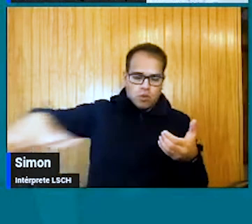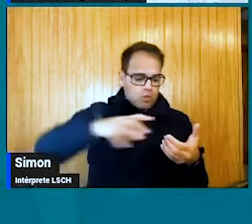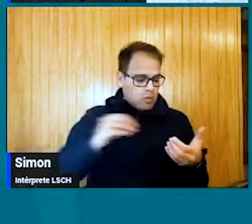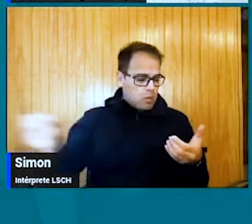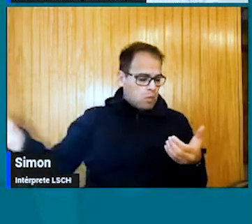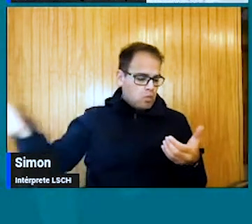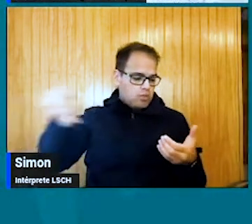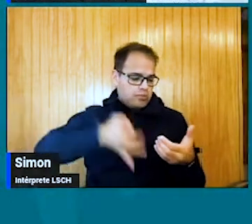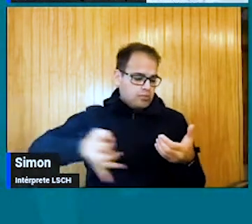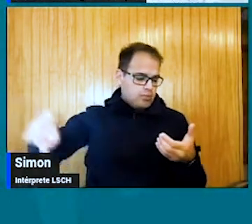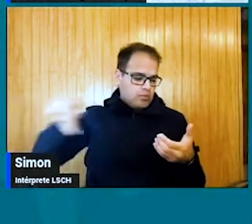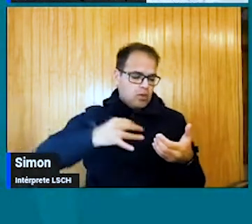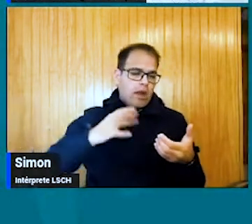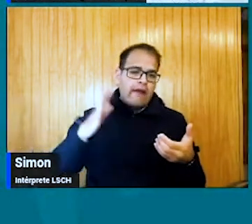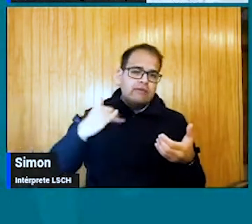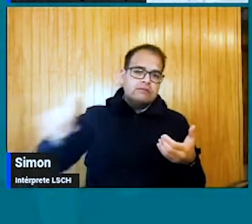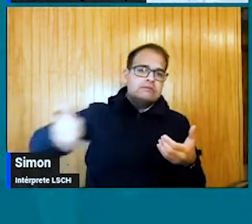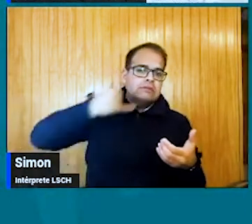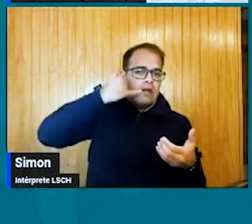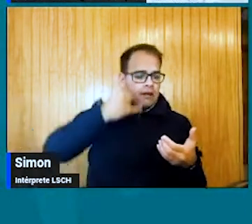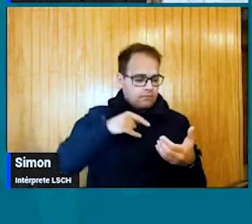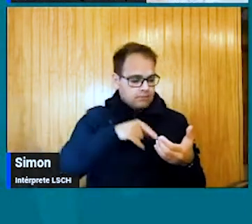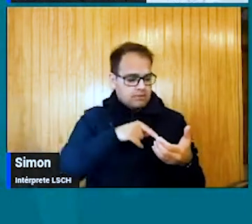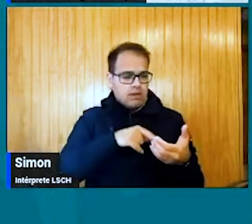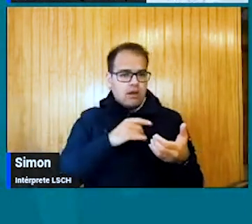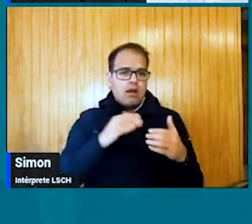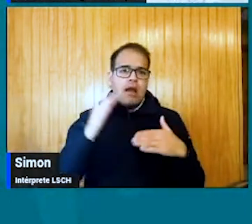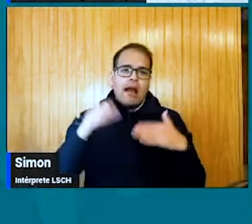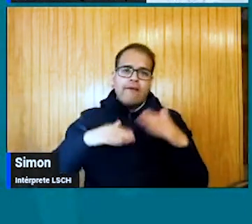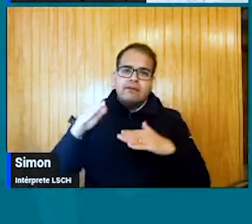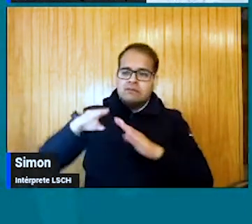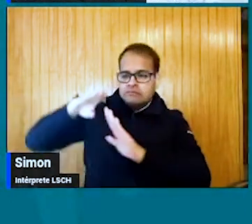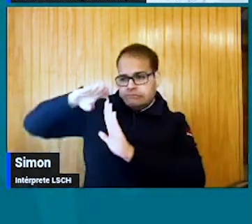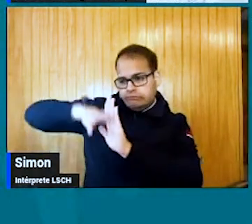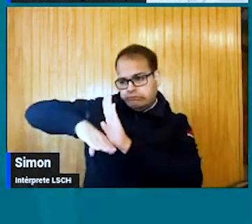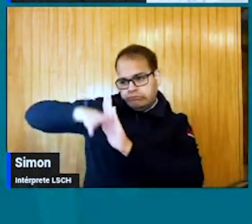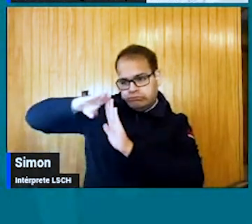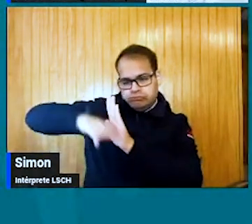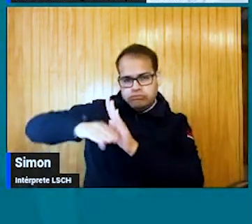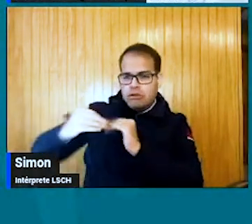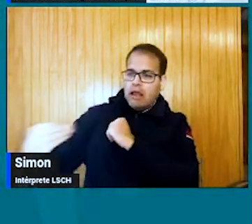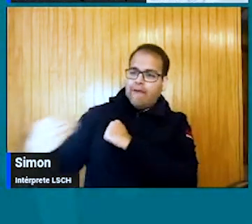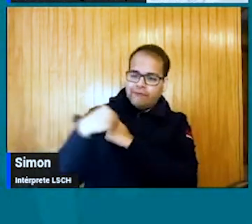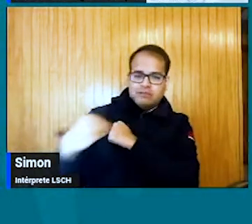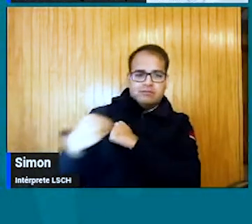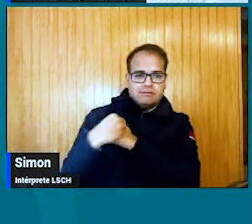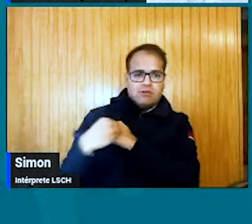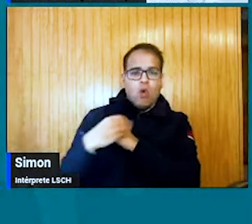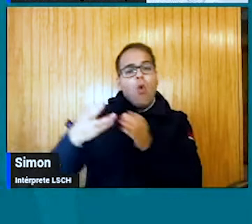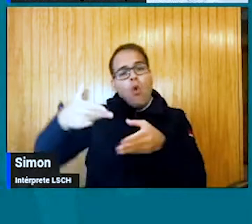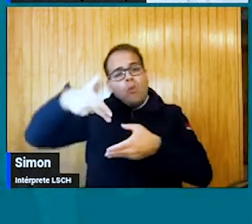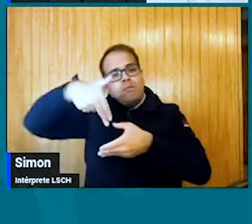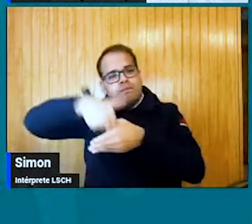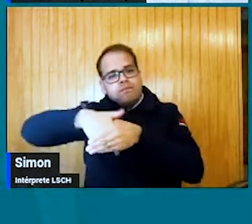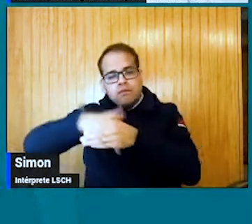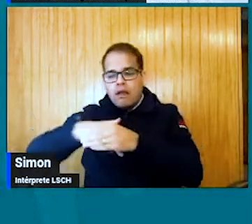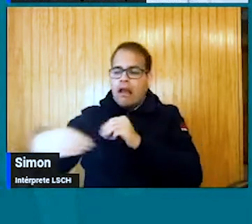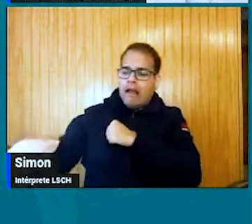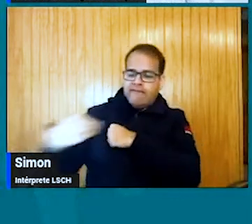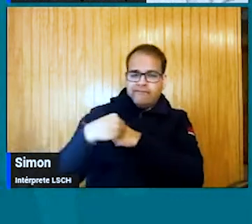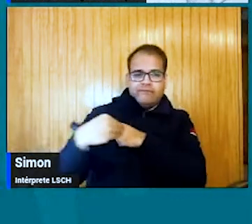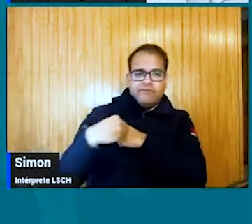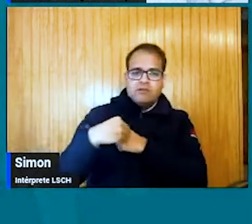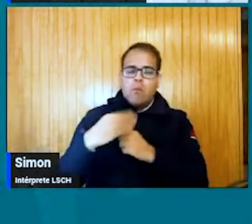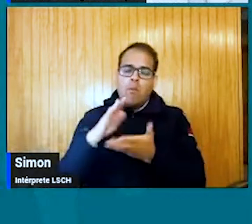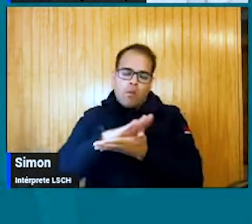Le puedo decir que me llame por teléfono cuando llegue a cierta temperatura, o cuando tenga un nivel de combustible que me llame al